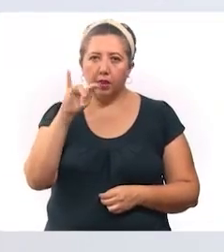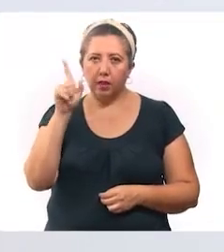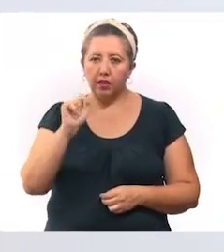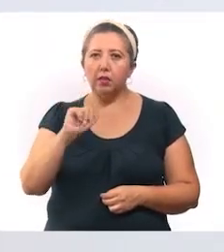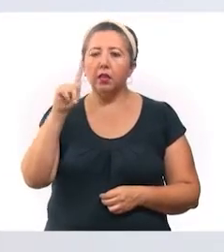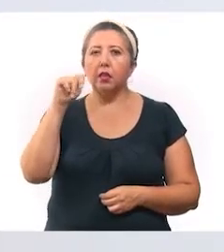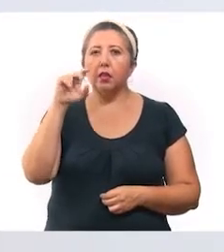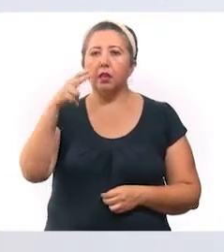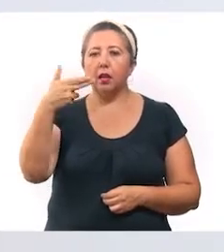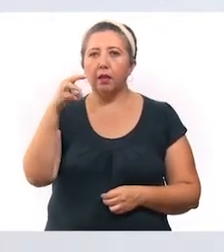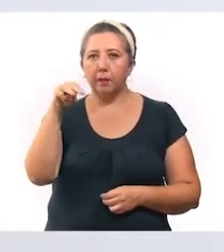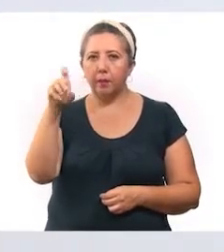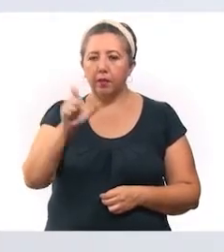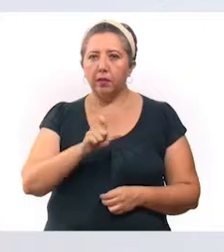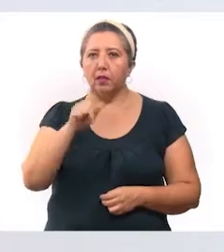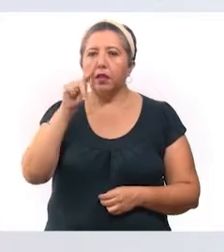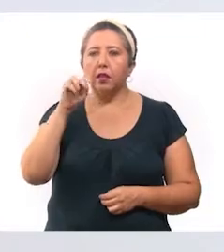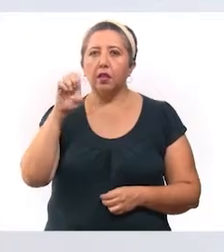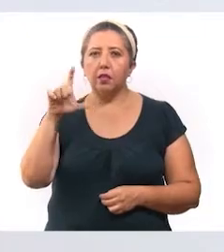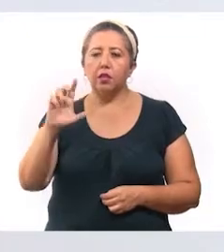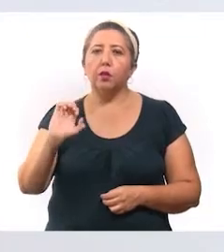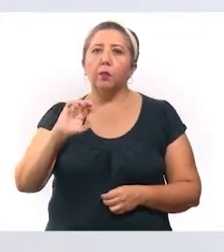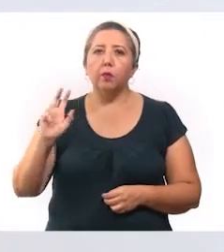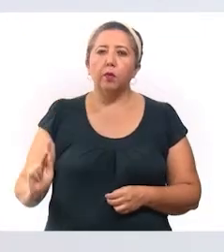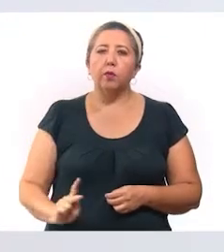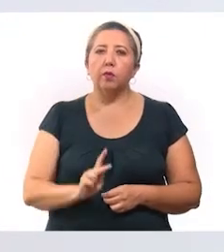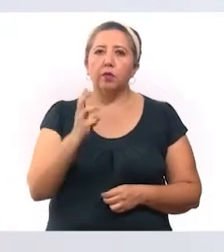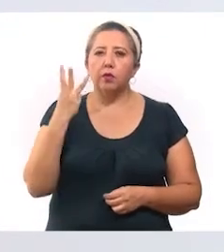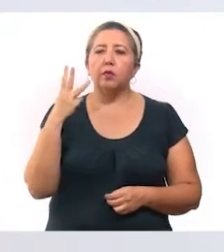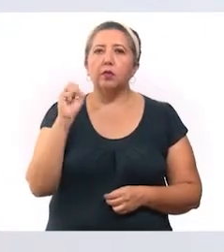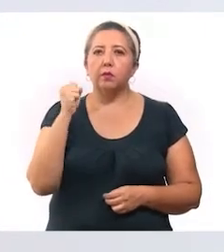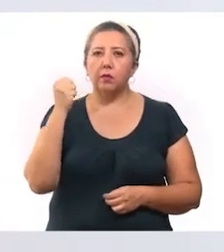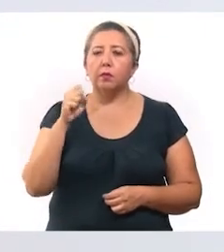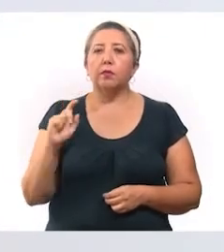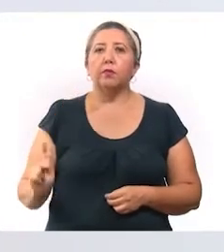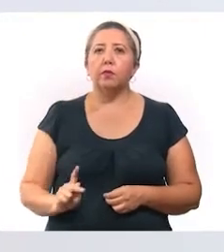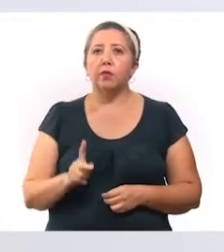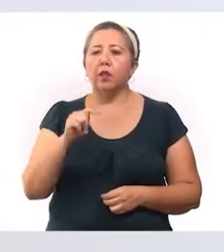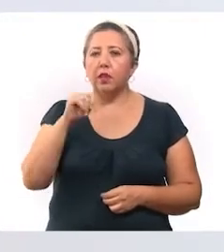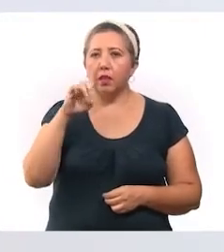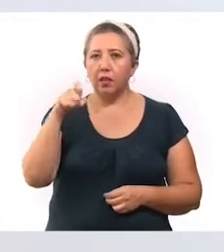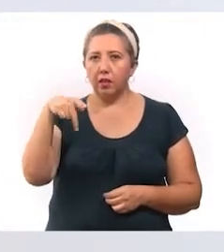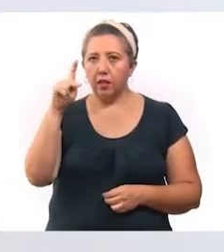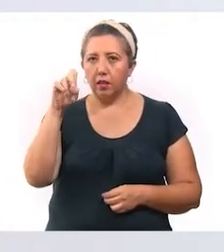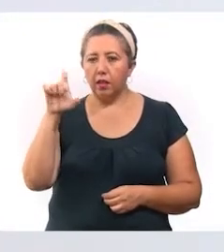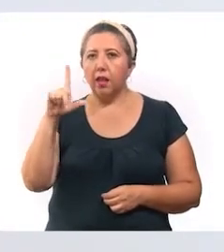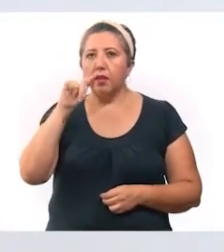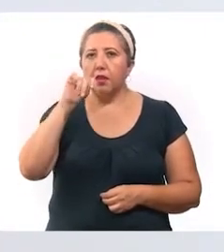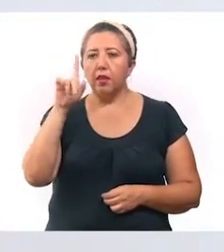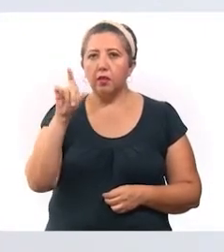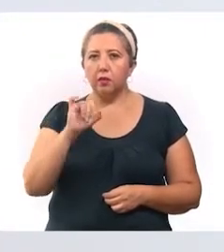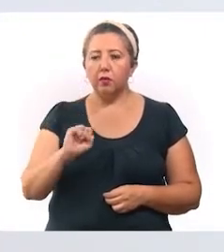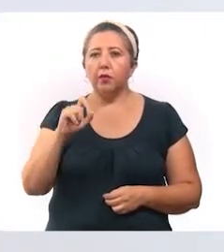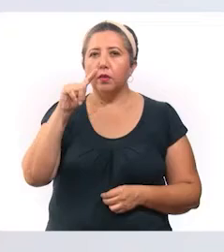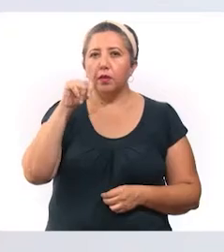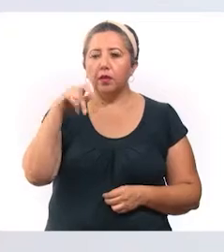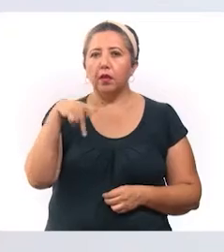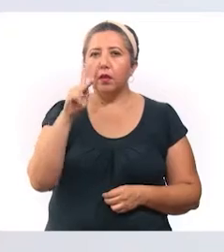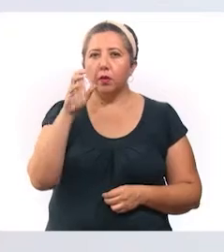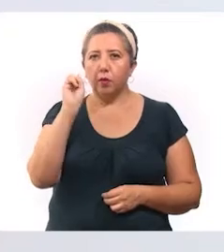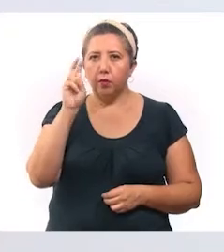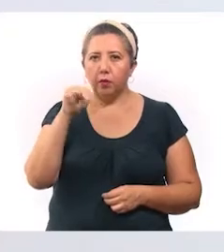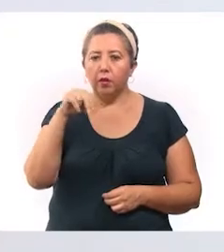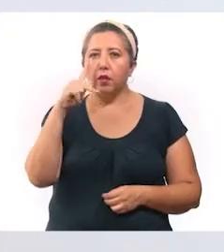Tamec, Yaxcucul y Telchac Pueblo. El viernes 3 de septiembre arrancará en los municipios de Tecal de Venegas, Tatsiú, Tecom, Telchac